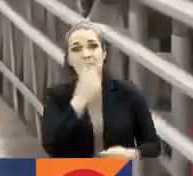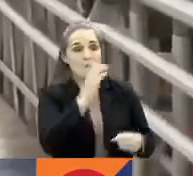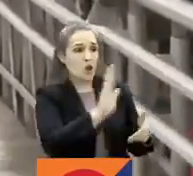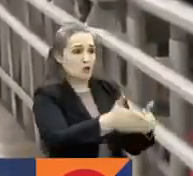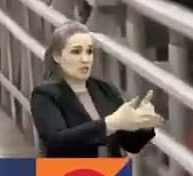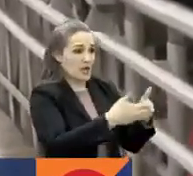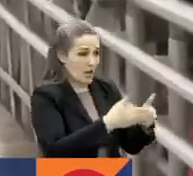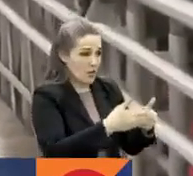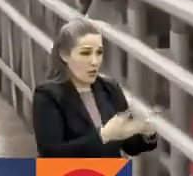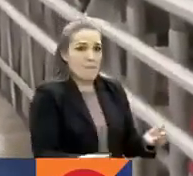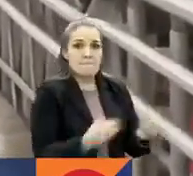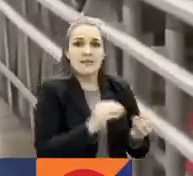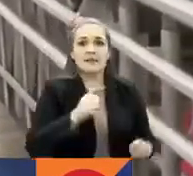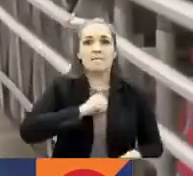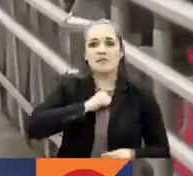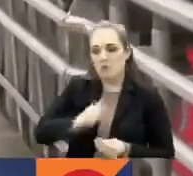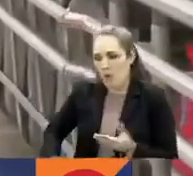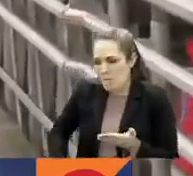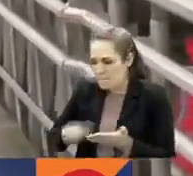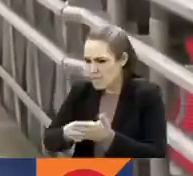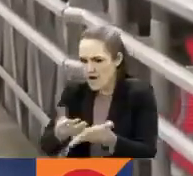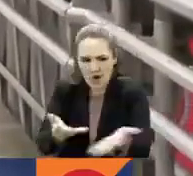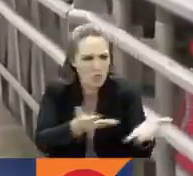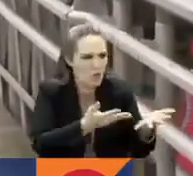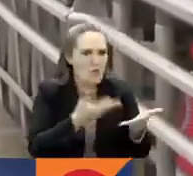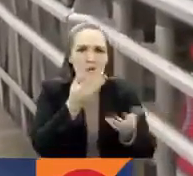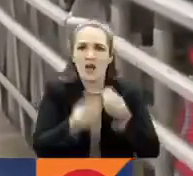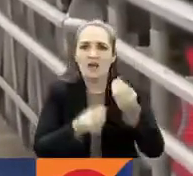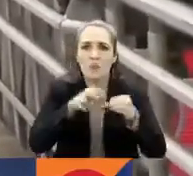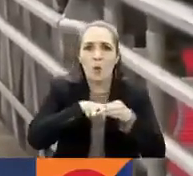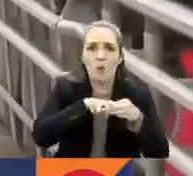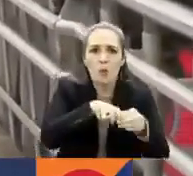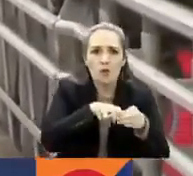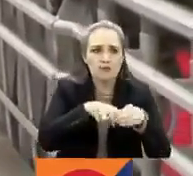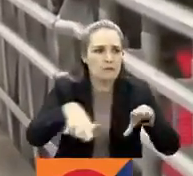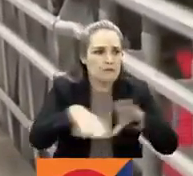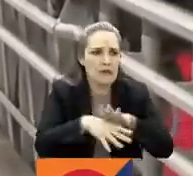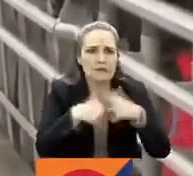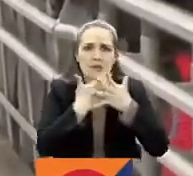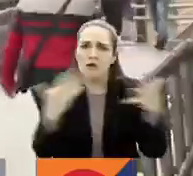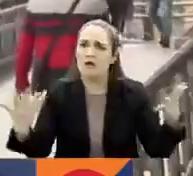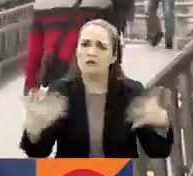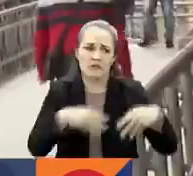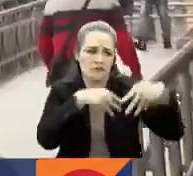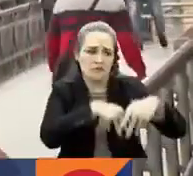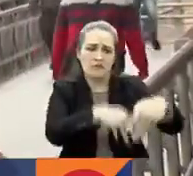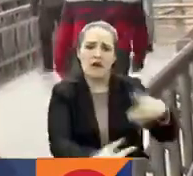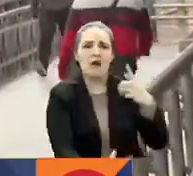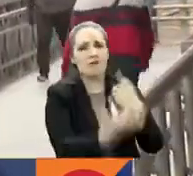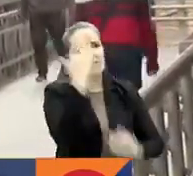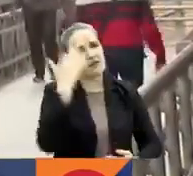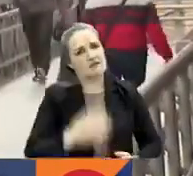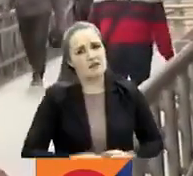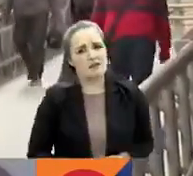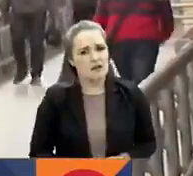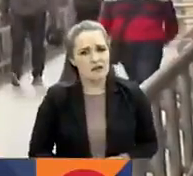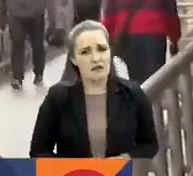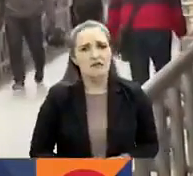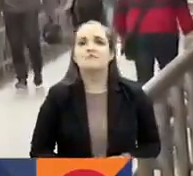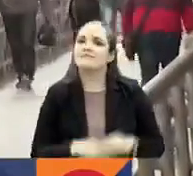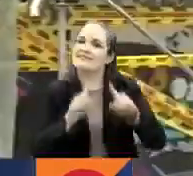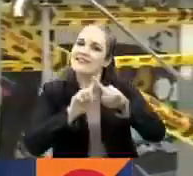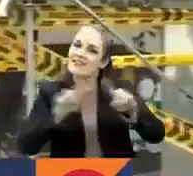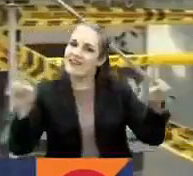toca pagar a nosotros mismos de nuestro bolsillo. Entonces me parece que no se justifican esas marchas. Una cosa es la protesta y otra cosa